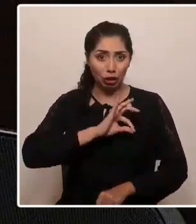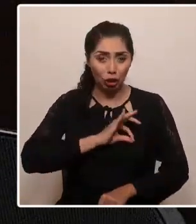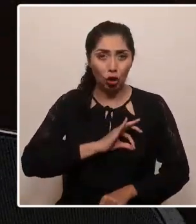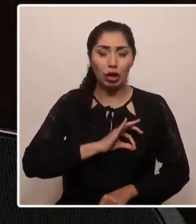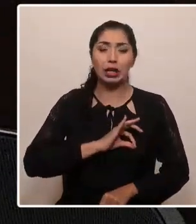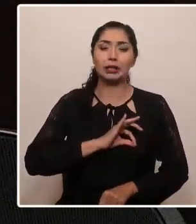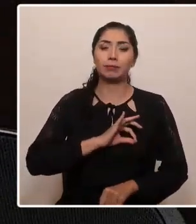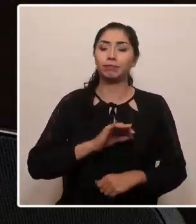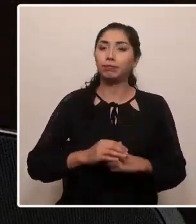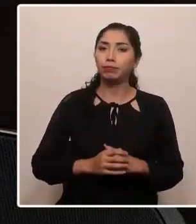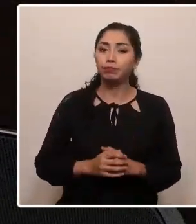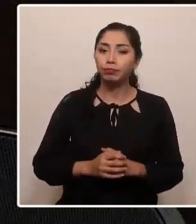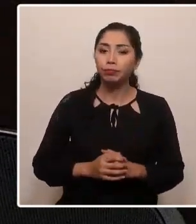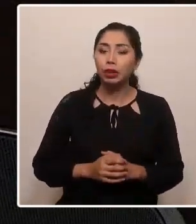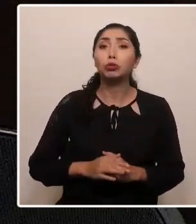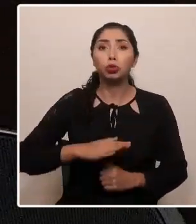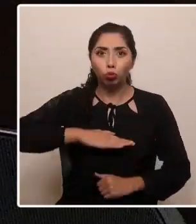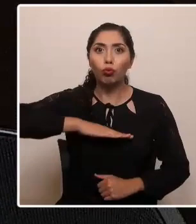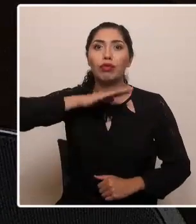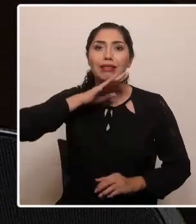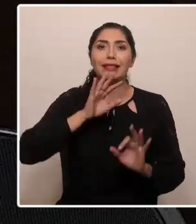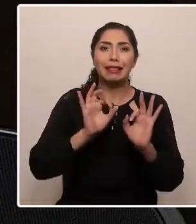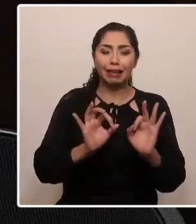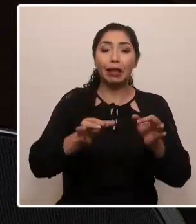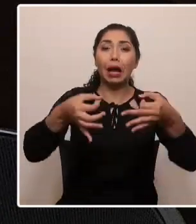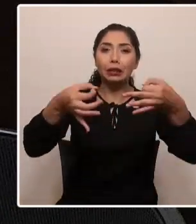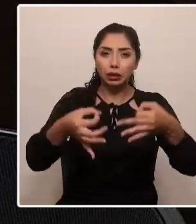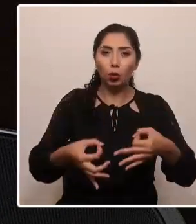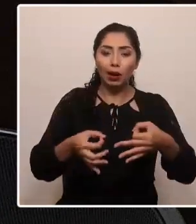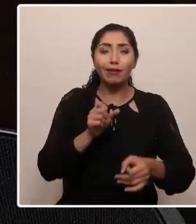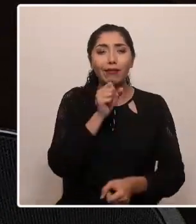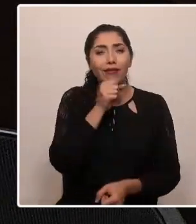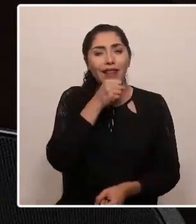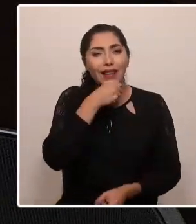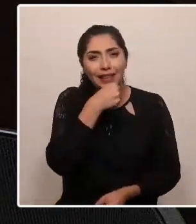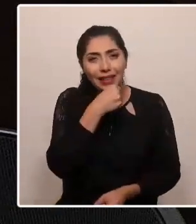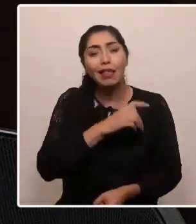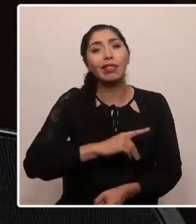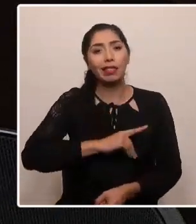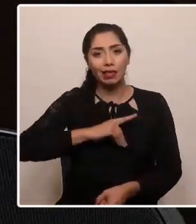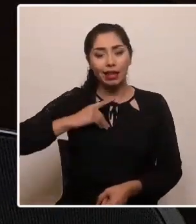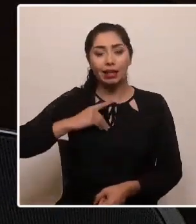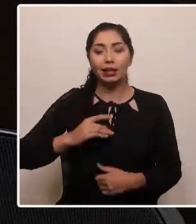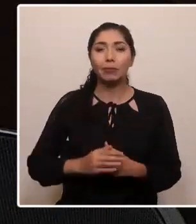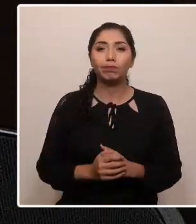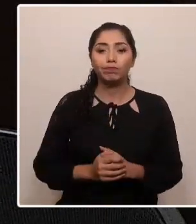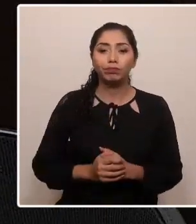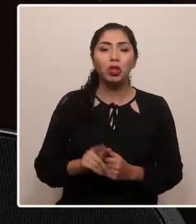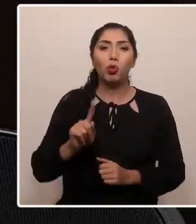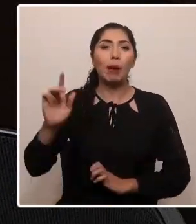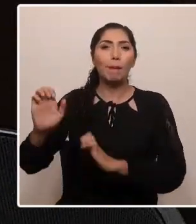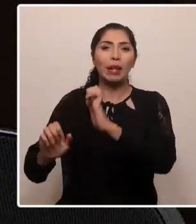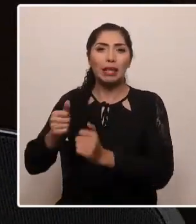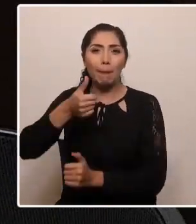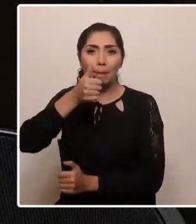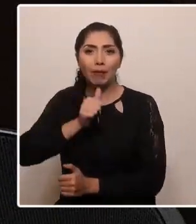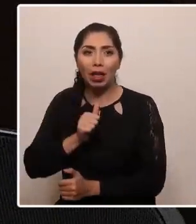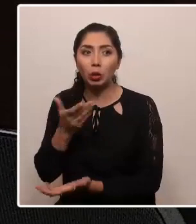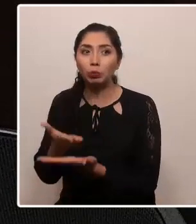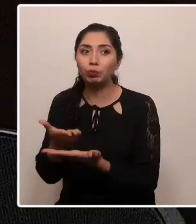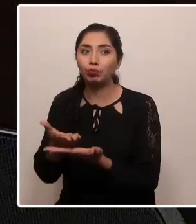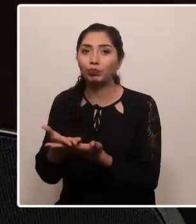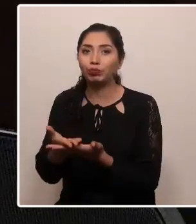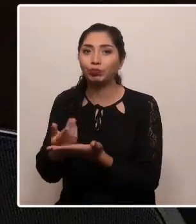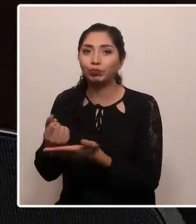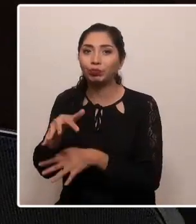oportunas y suficientes para asegurar una vejez digna, sin privados que lucren a costa de las pensiones de miseria como ocurre hoy